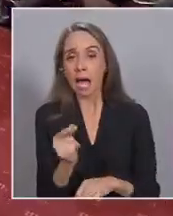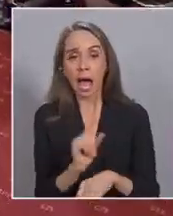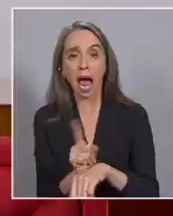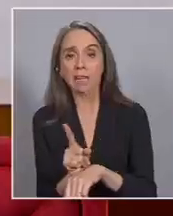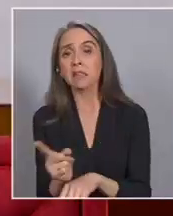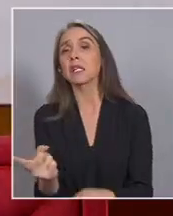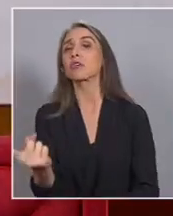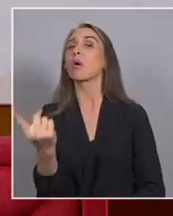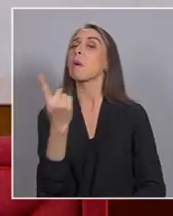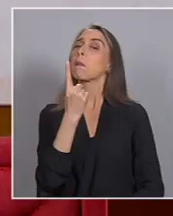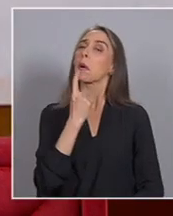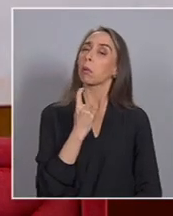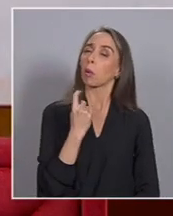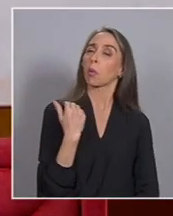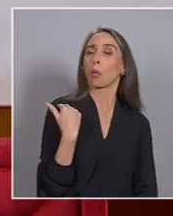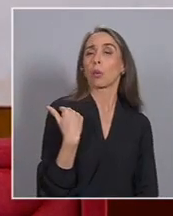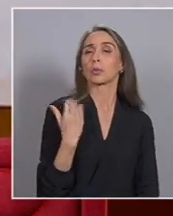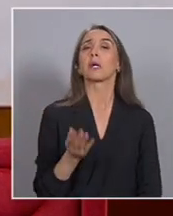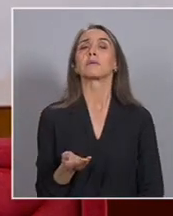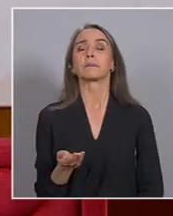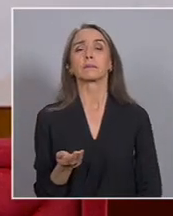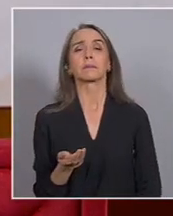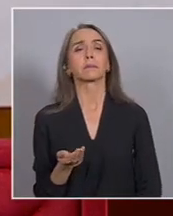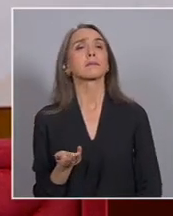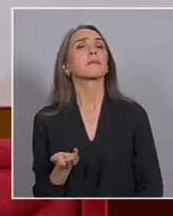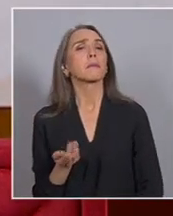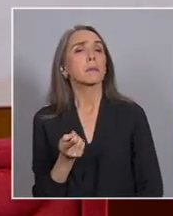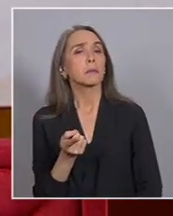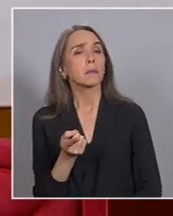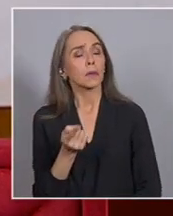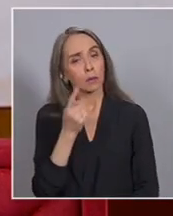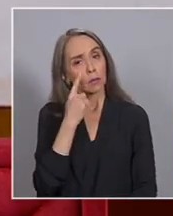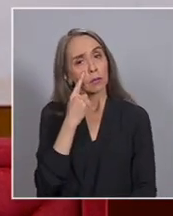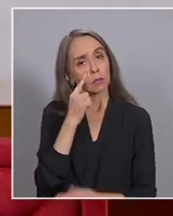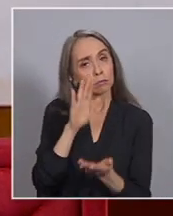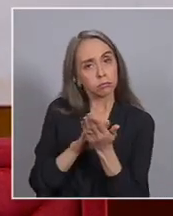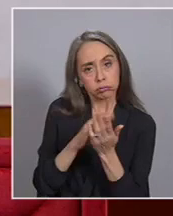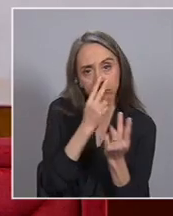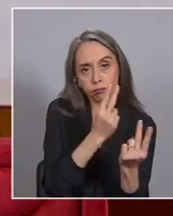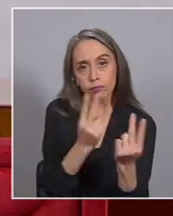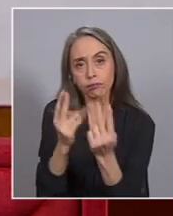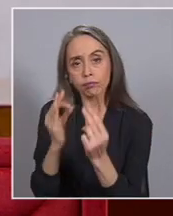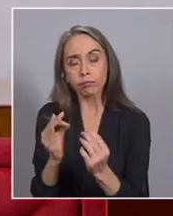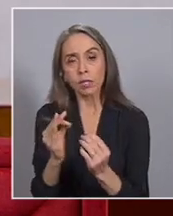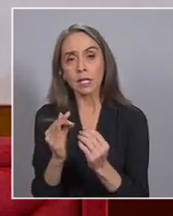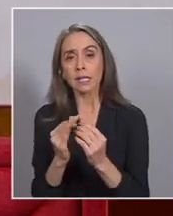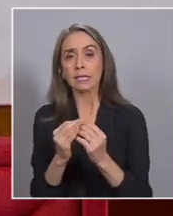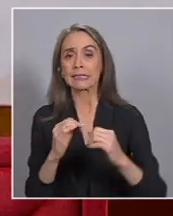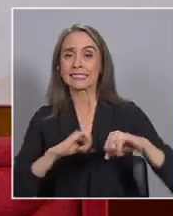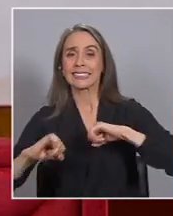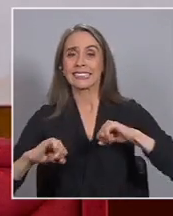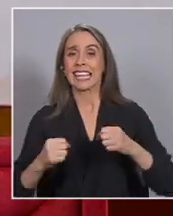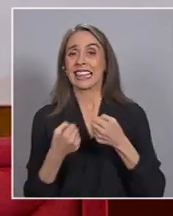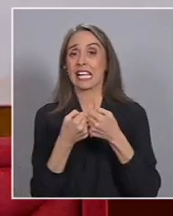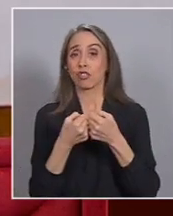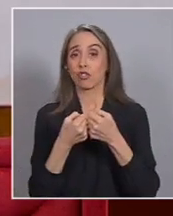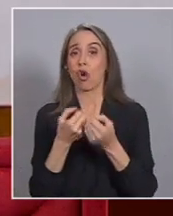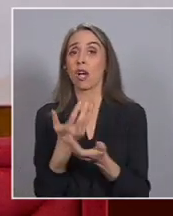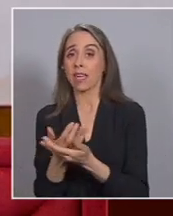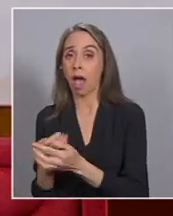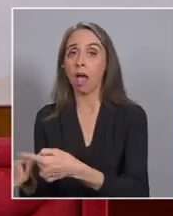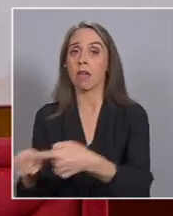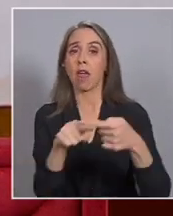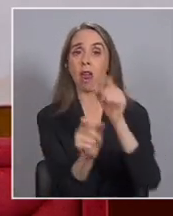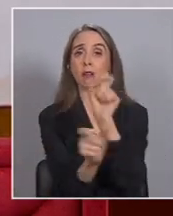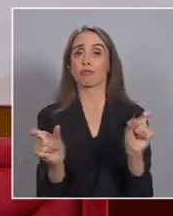me preguntara, ¿acaso el constatar el grado de tensiones que presenta nuestra sociedad